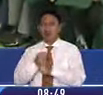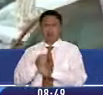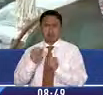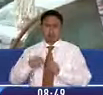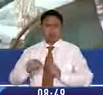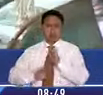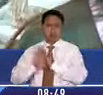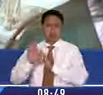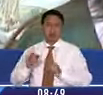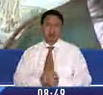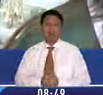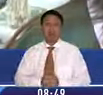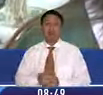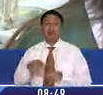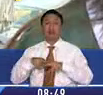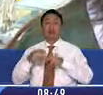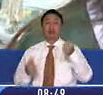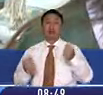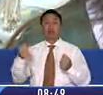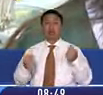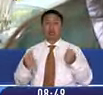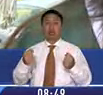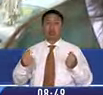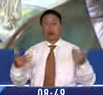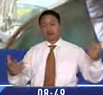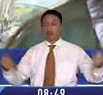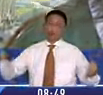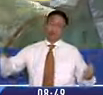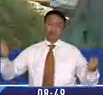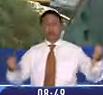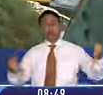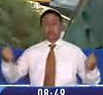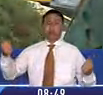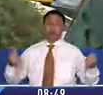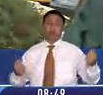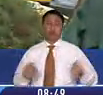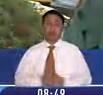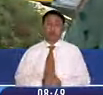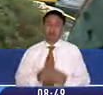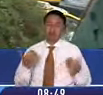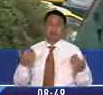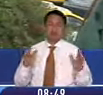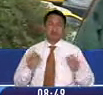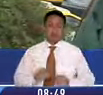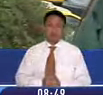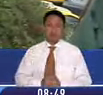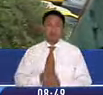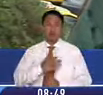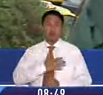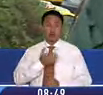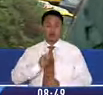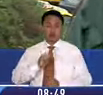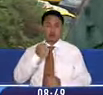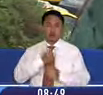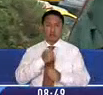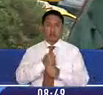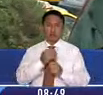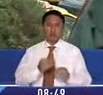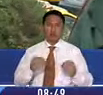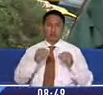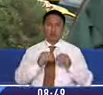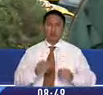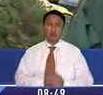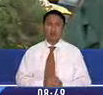trabajo. Manejar un taxi, un camión, lo que venga y esté a mi alcance, de pronto